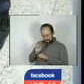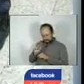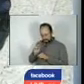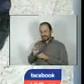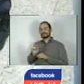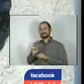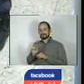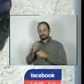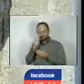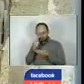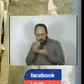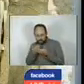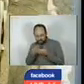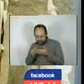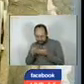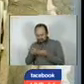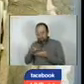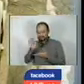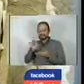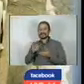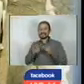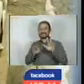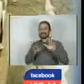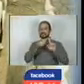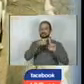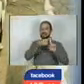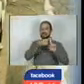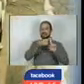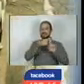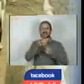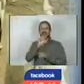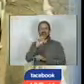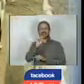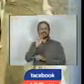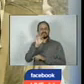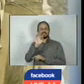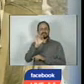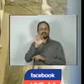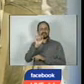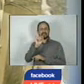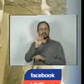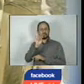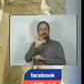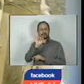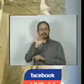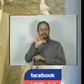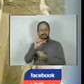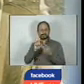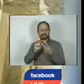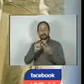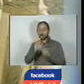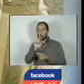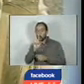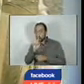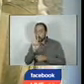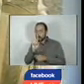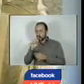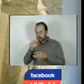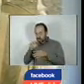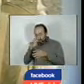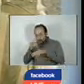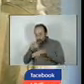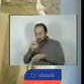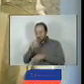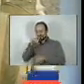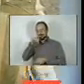dieron como resultado tres positivos a anfetaminas y uno a procaína, por lo que